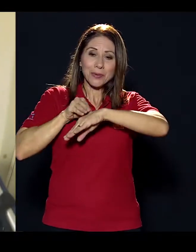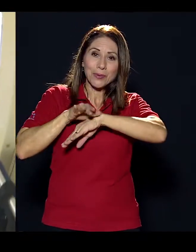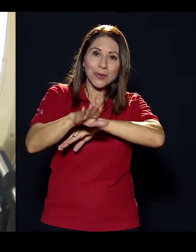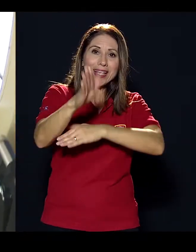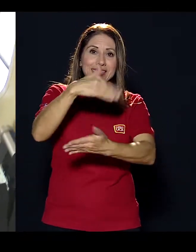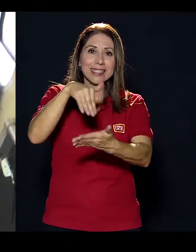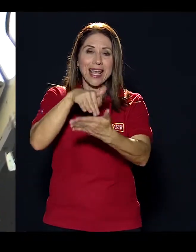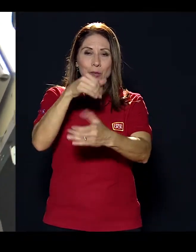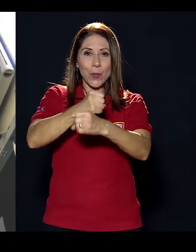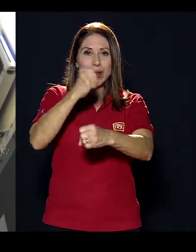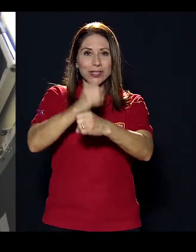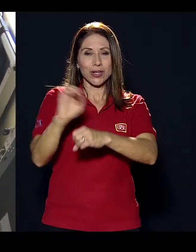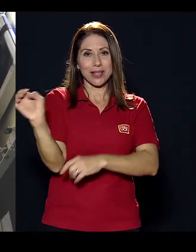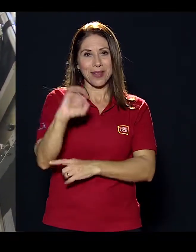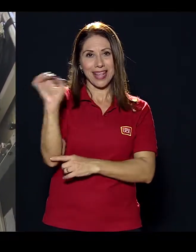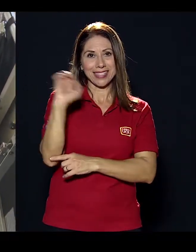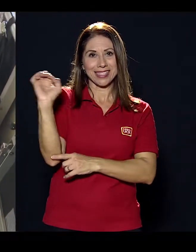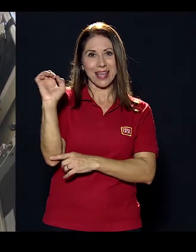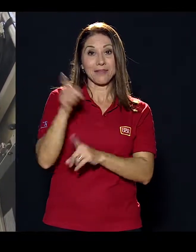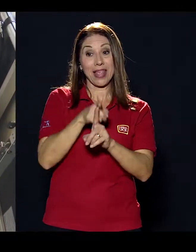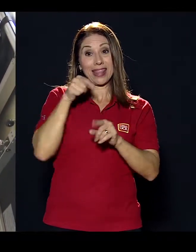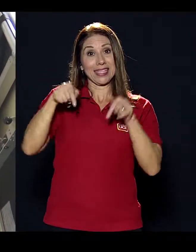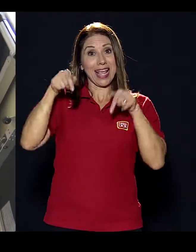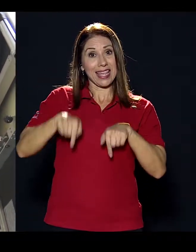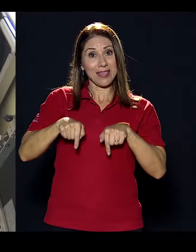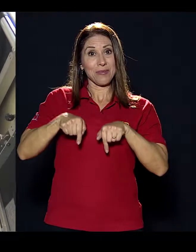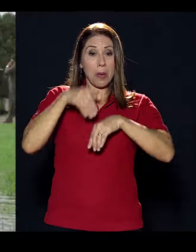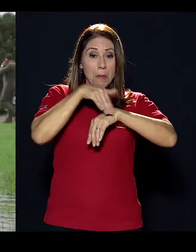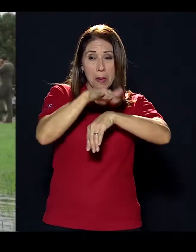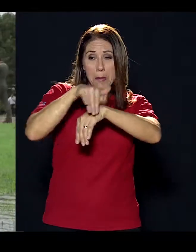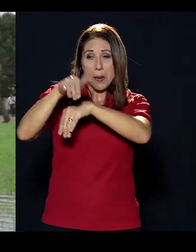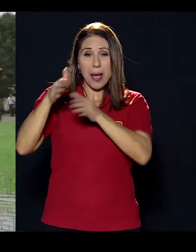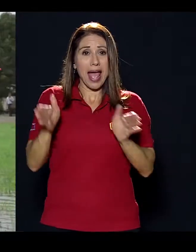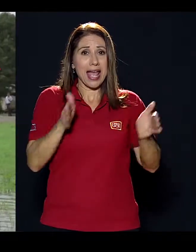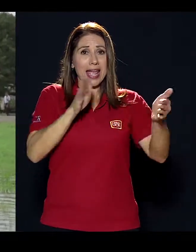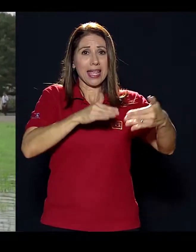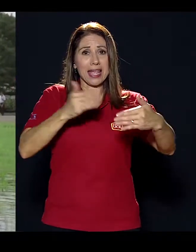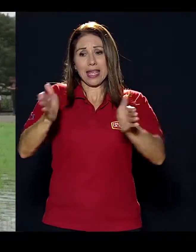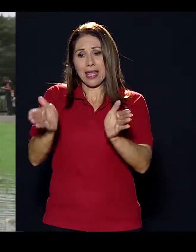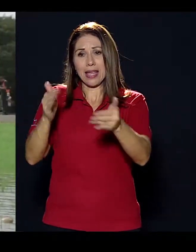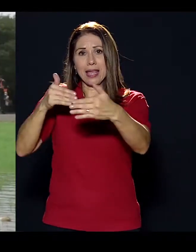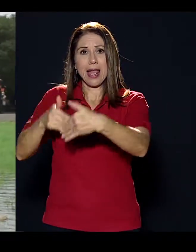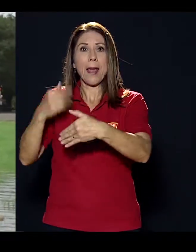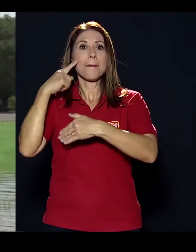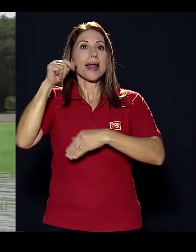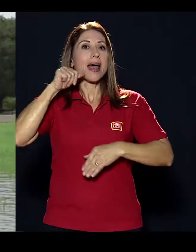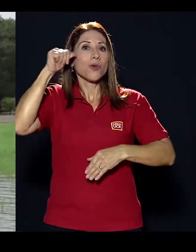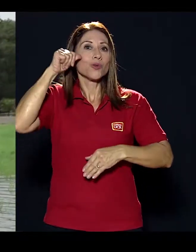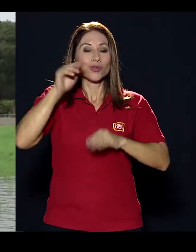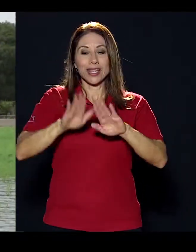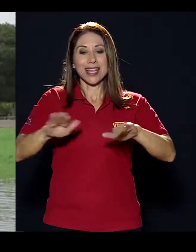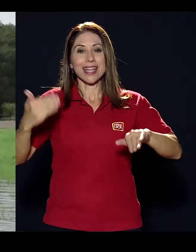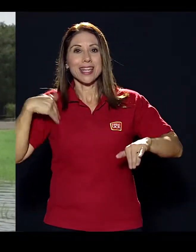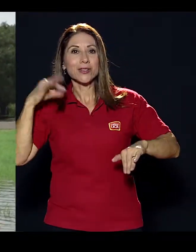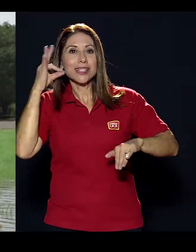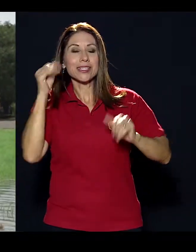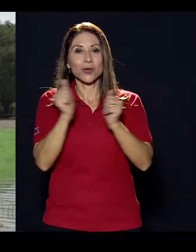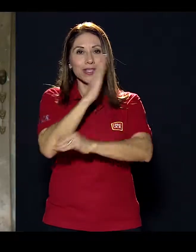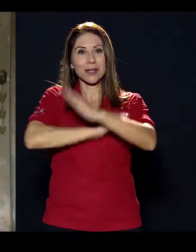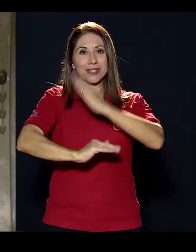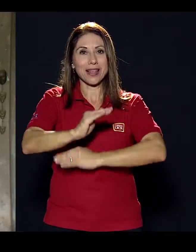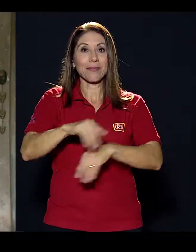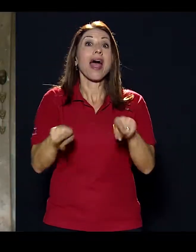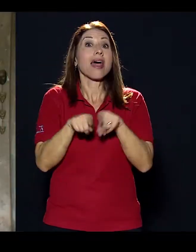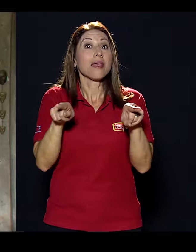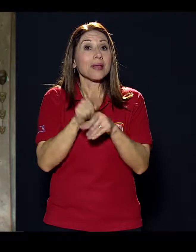Emergencias. Desde aquí, se enviaron kits para adultos y niñas con discapacidad. Además, se trabaja para devolver